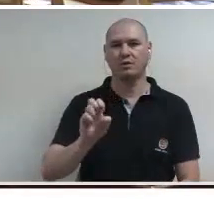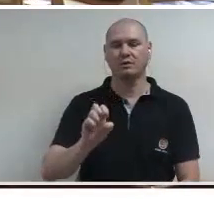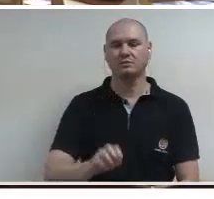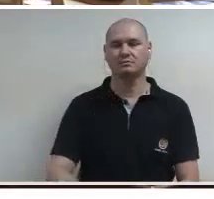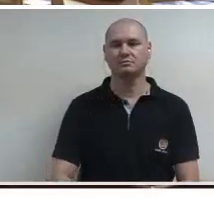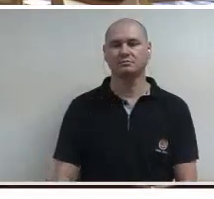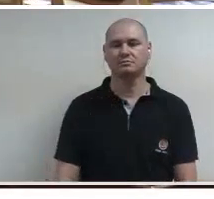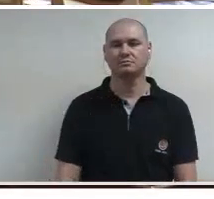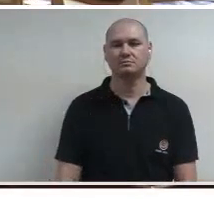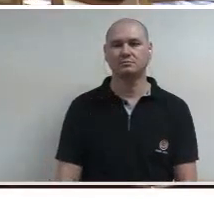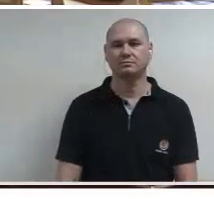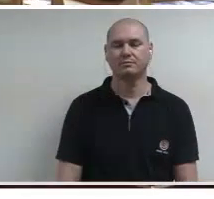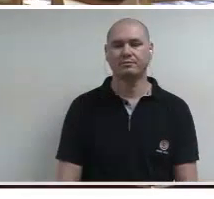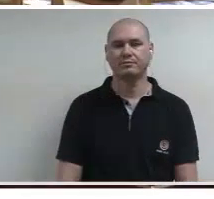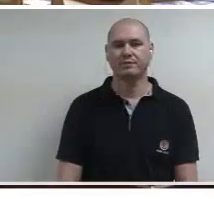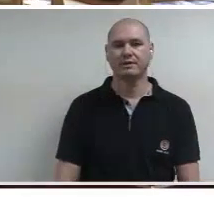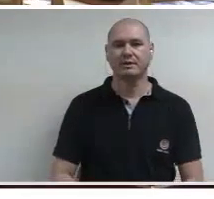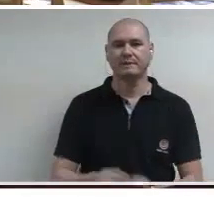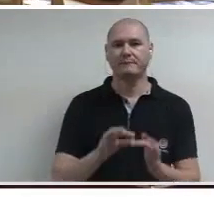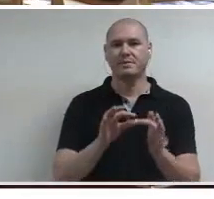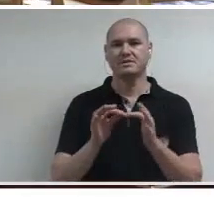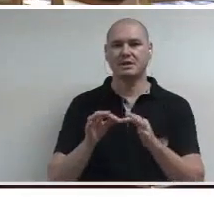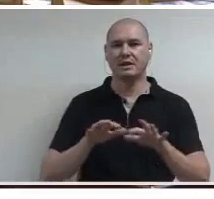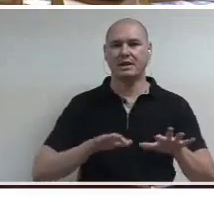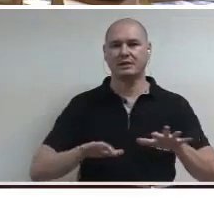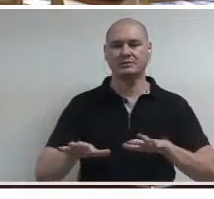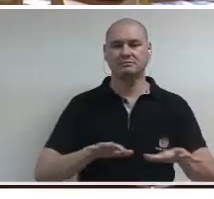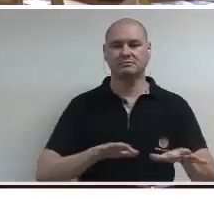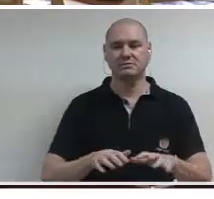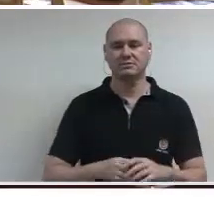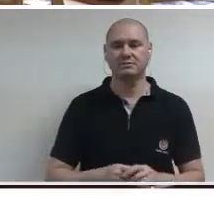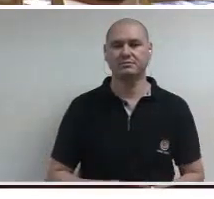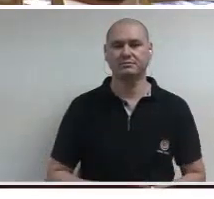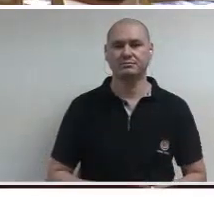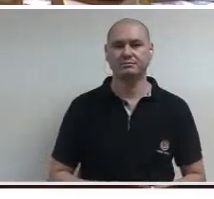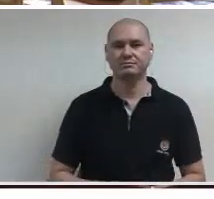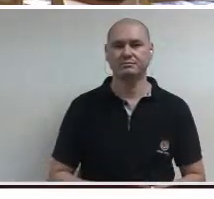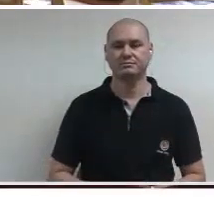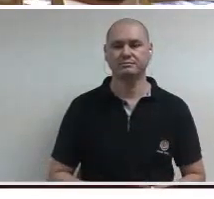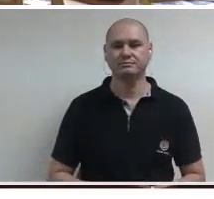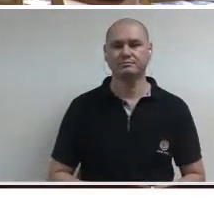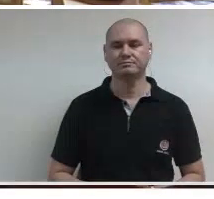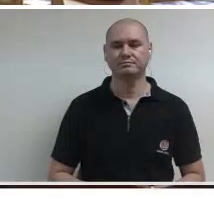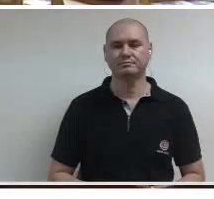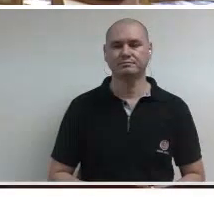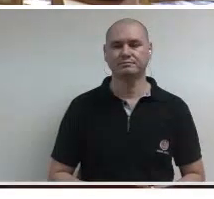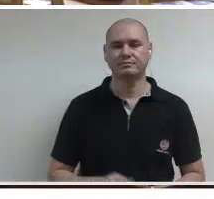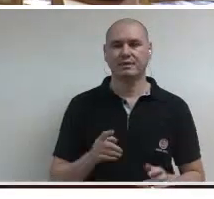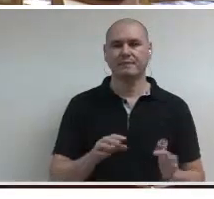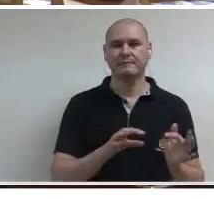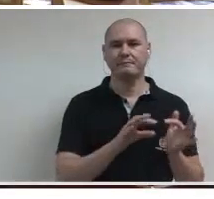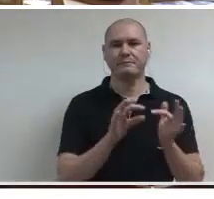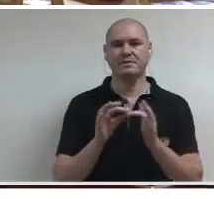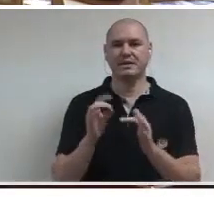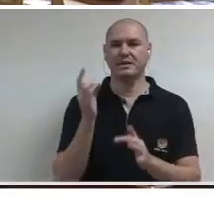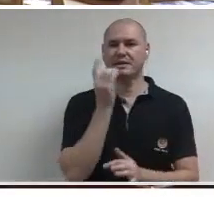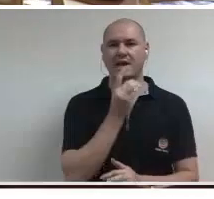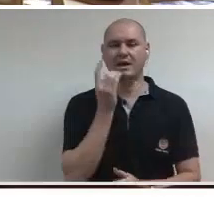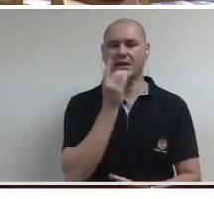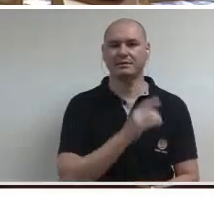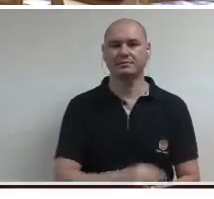Derecho Uninorte, 2019, Vive, especialista en gobernabilidad, gerencia política, gestión pública, Colombia